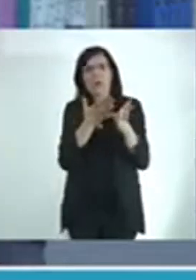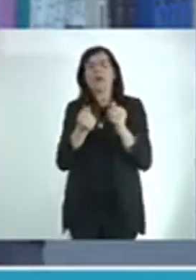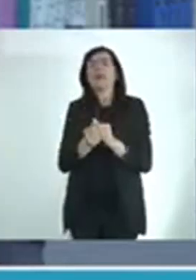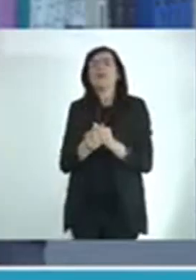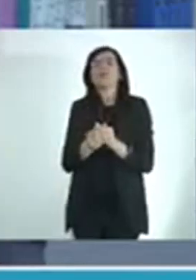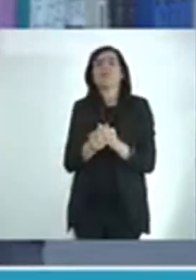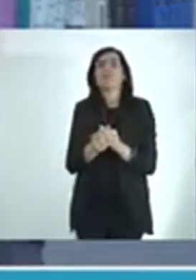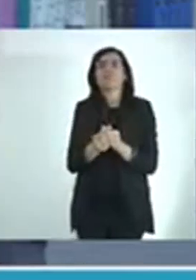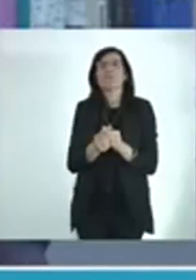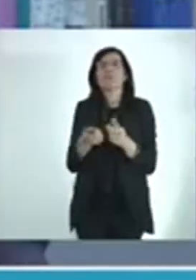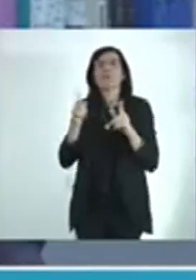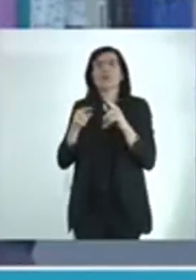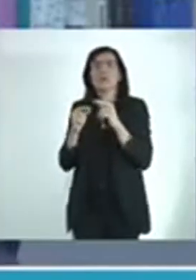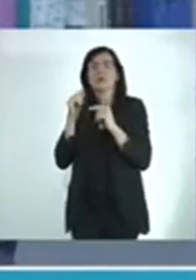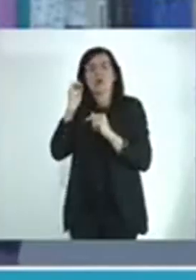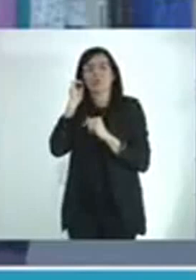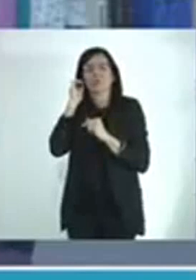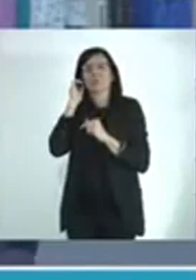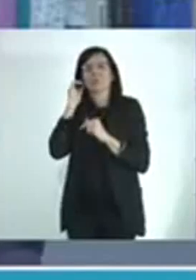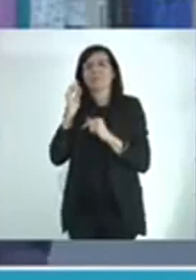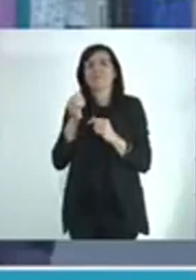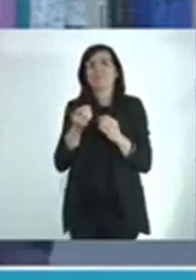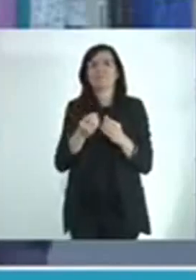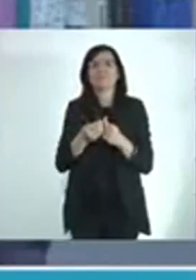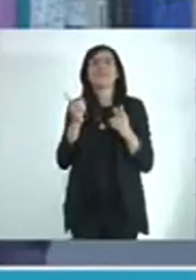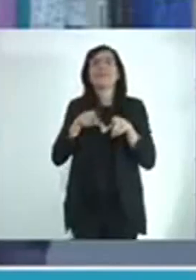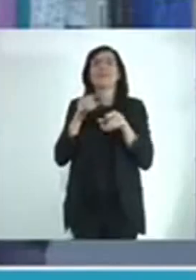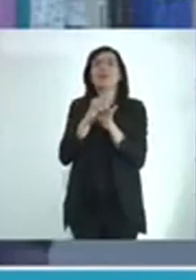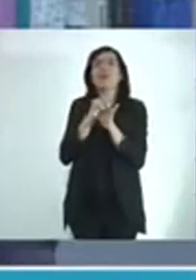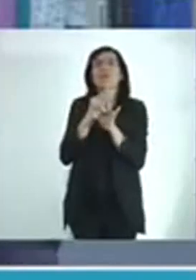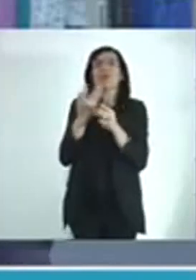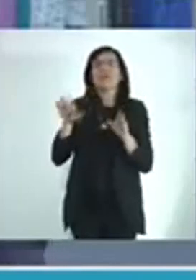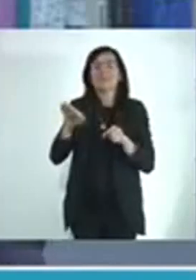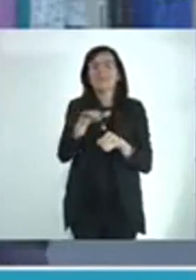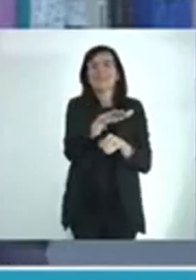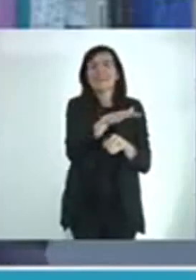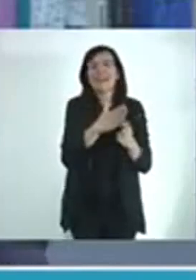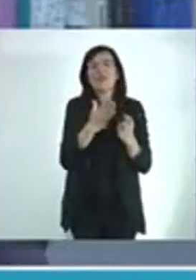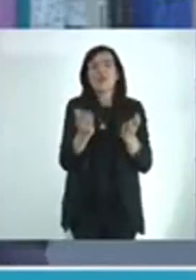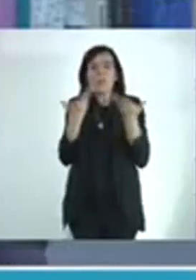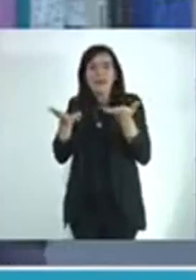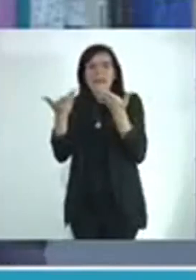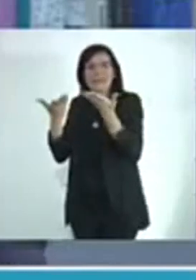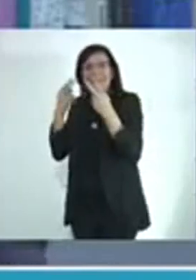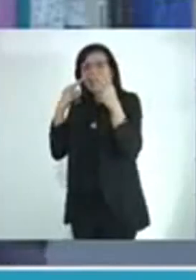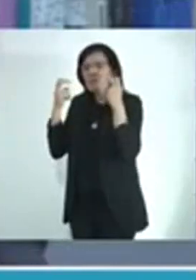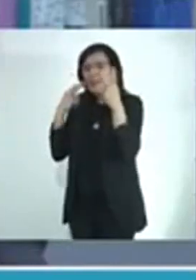el cómo despertar vocaciones también por parte de nuestros alumnos.